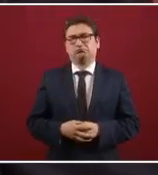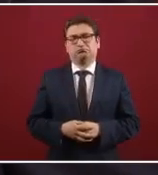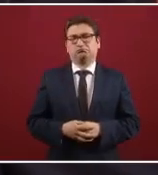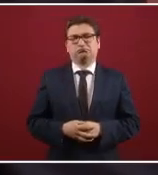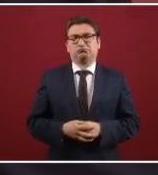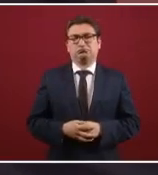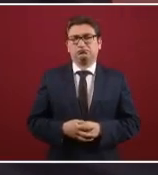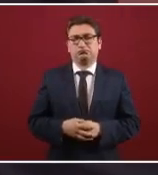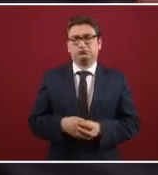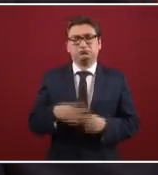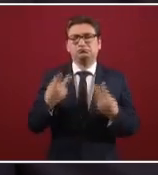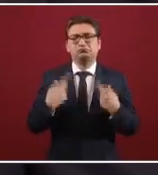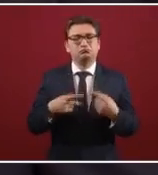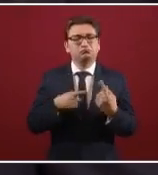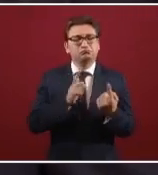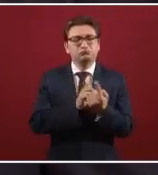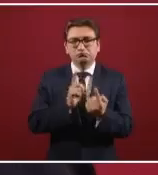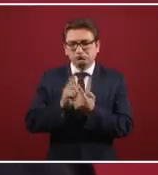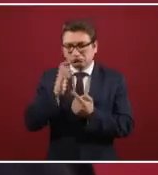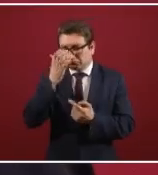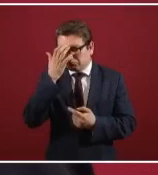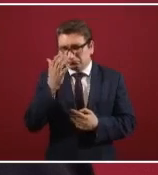con el pueblo